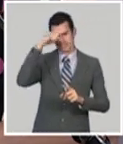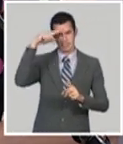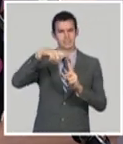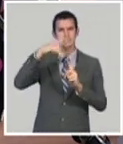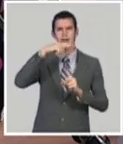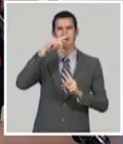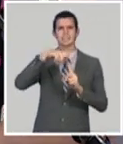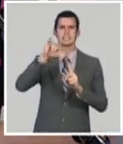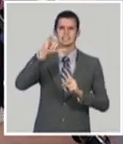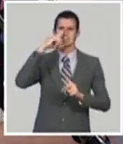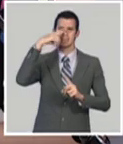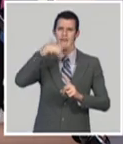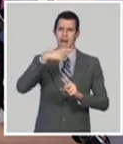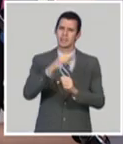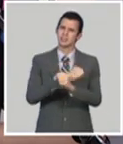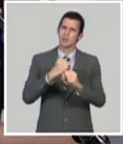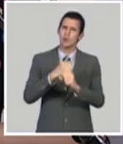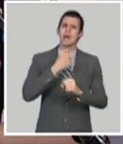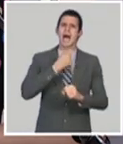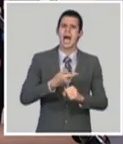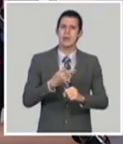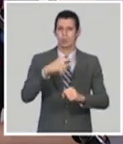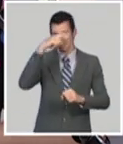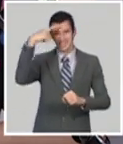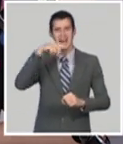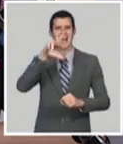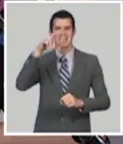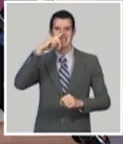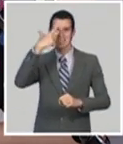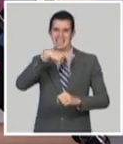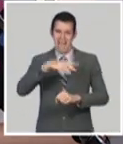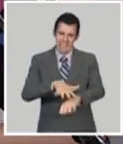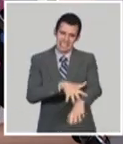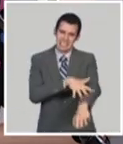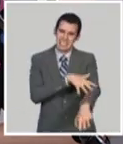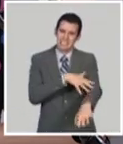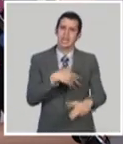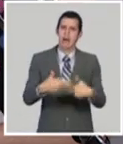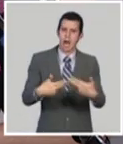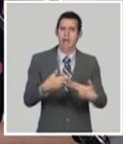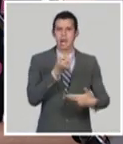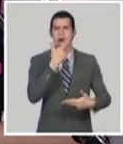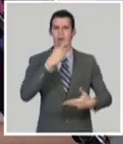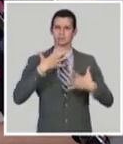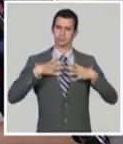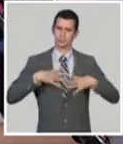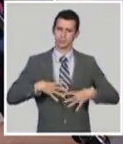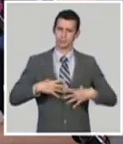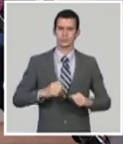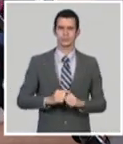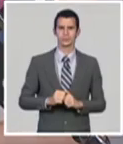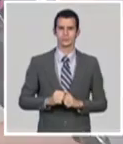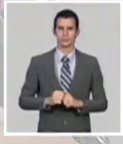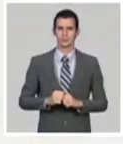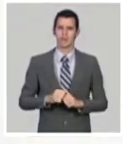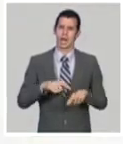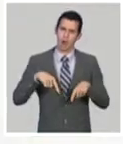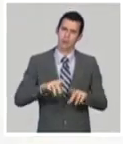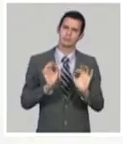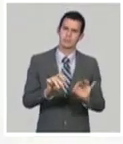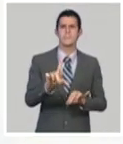pesos como era el precio anterior él fumarato ferroso infantil que